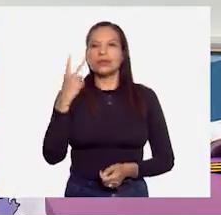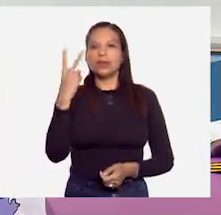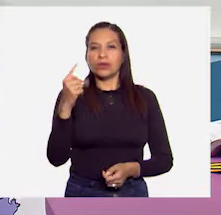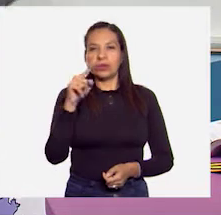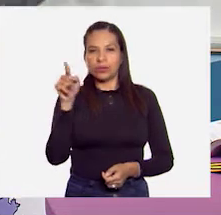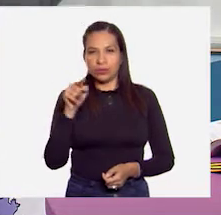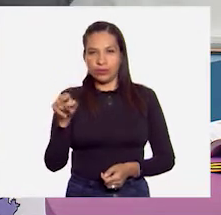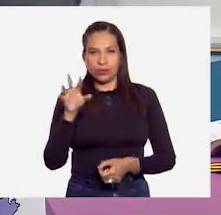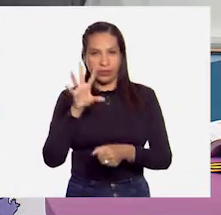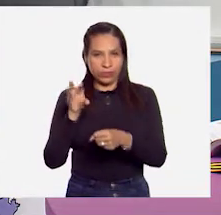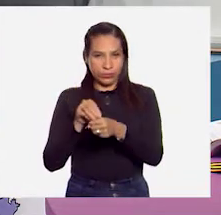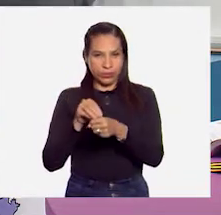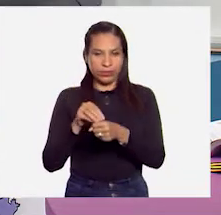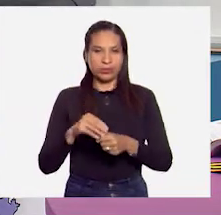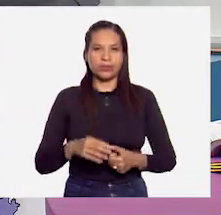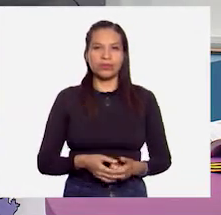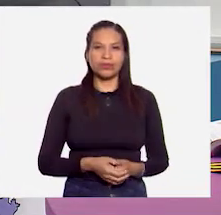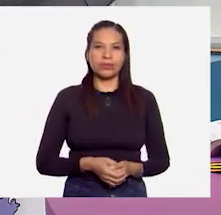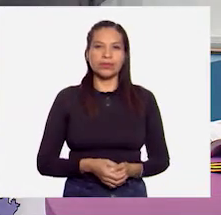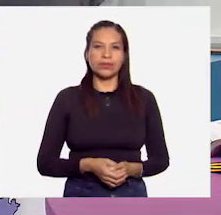2 enteros,